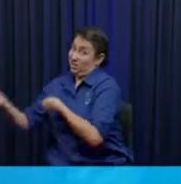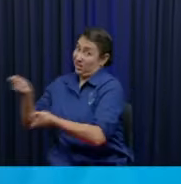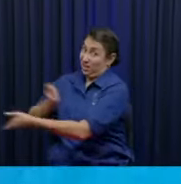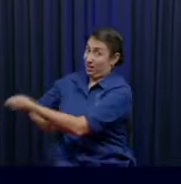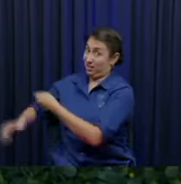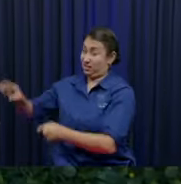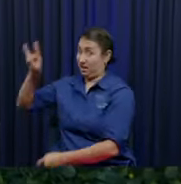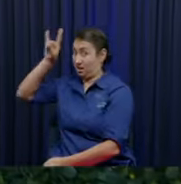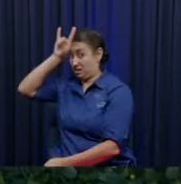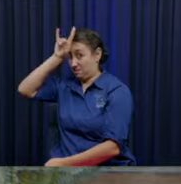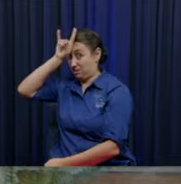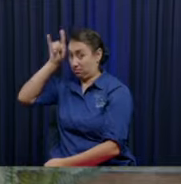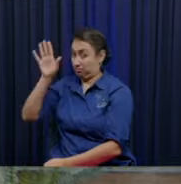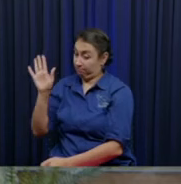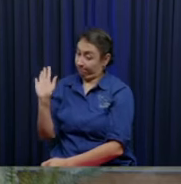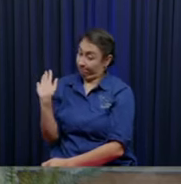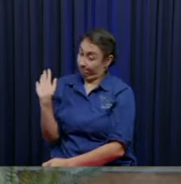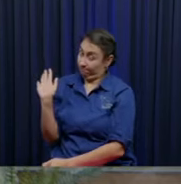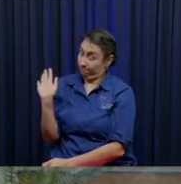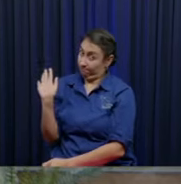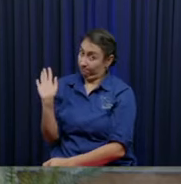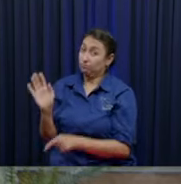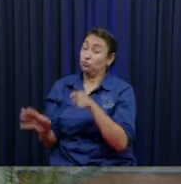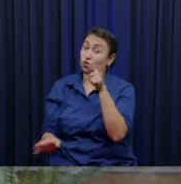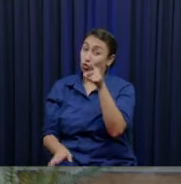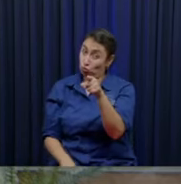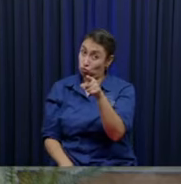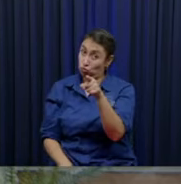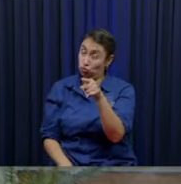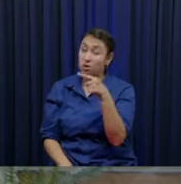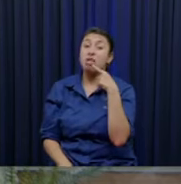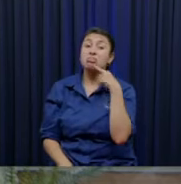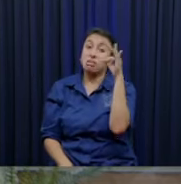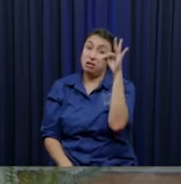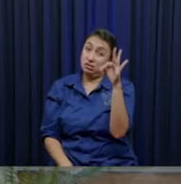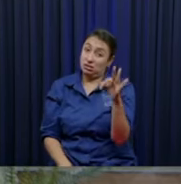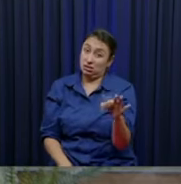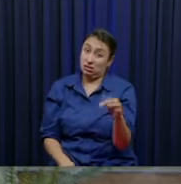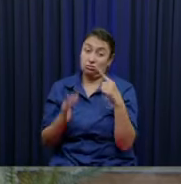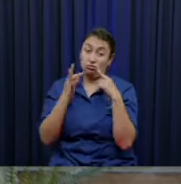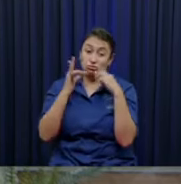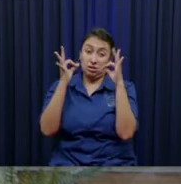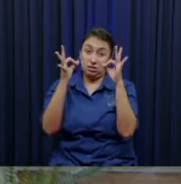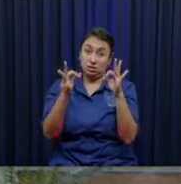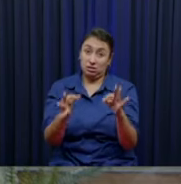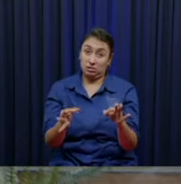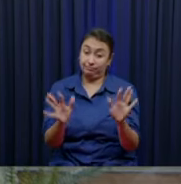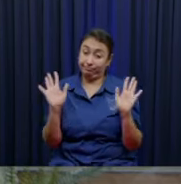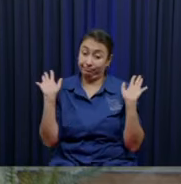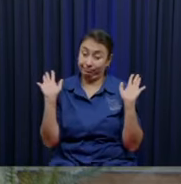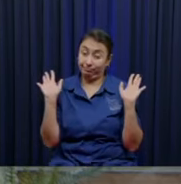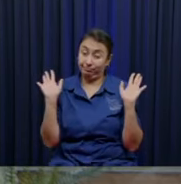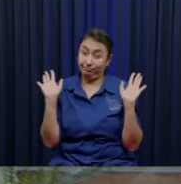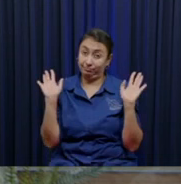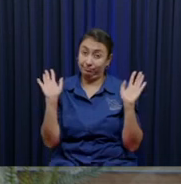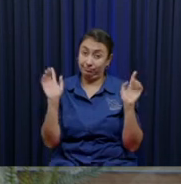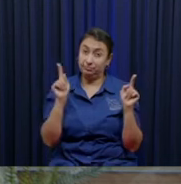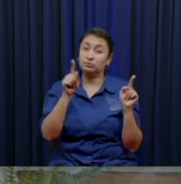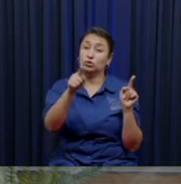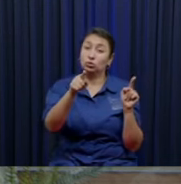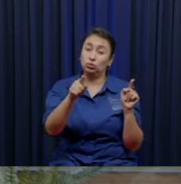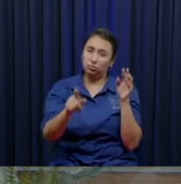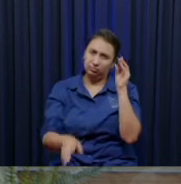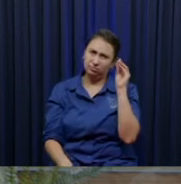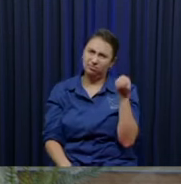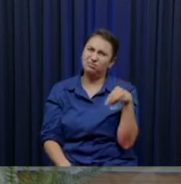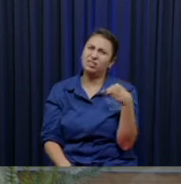bravo, que le dijeron que se echaron a su profecía? Y él dijo, mira, le digo, si no fuera por respeto